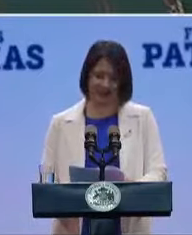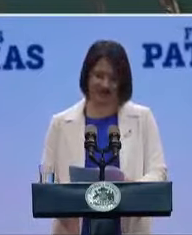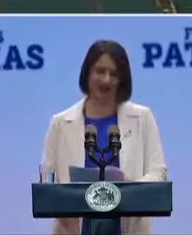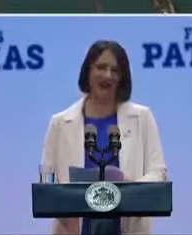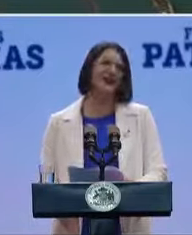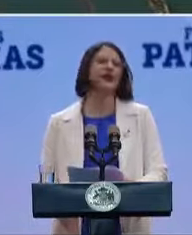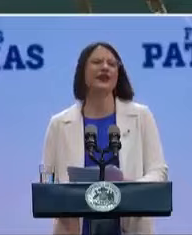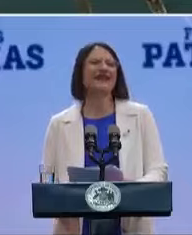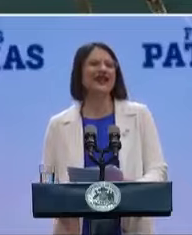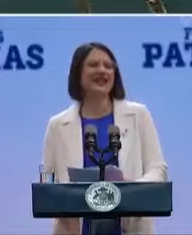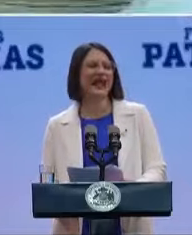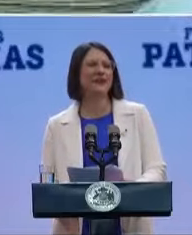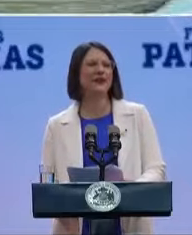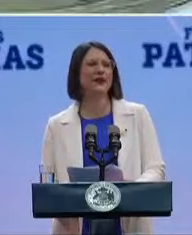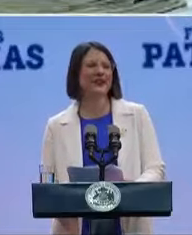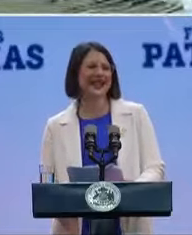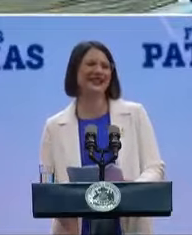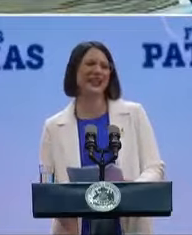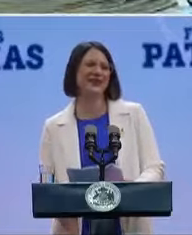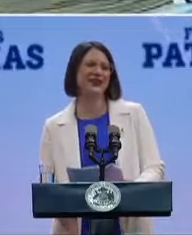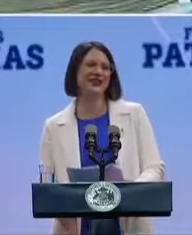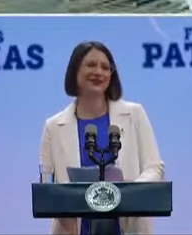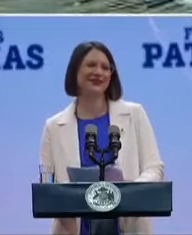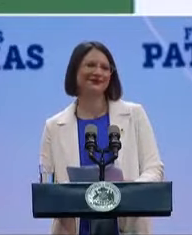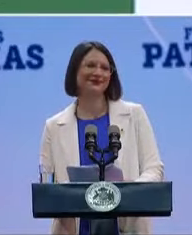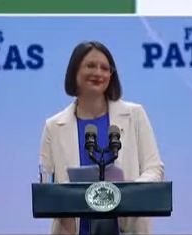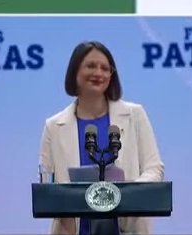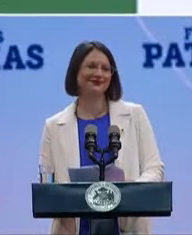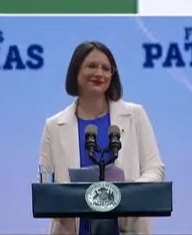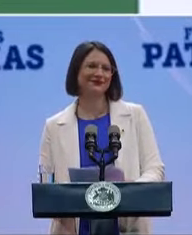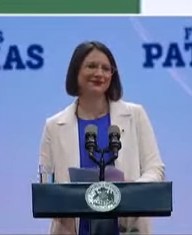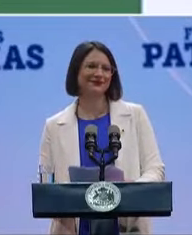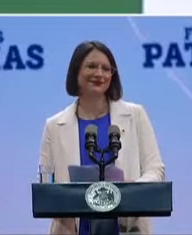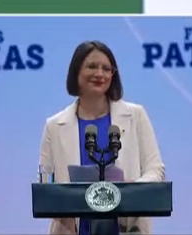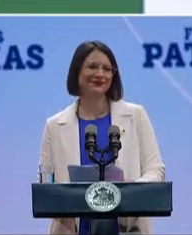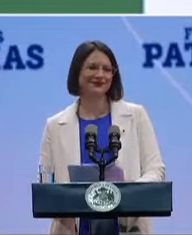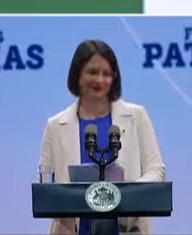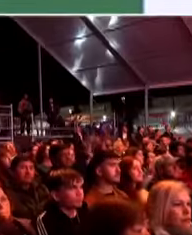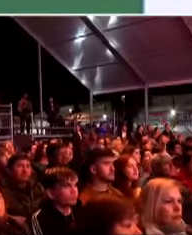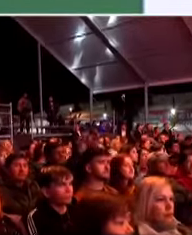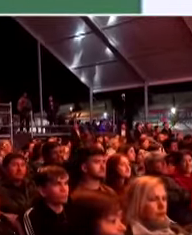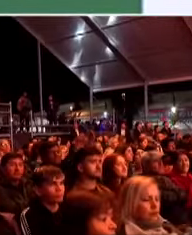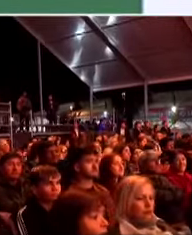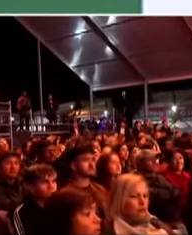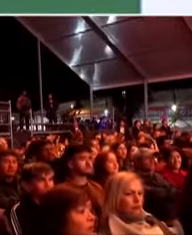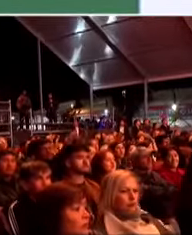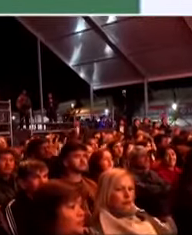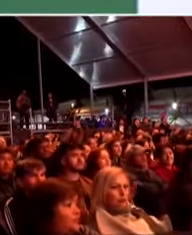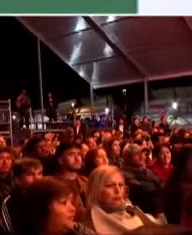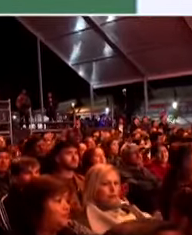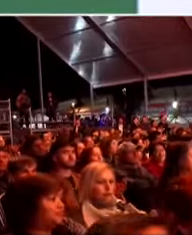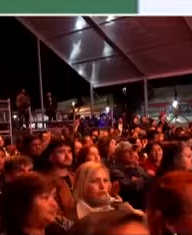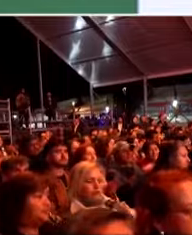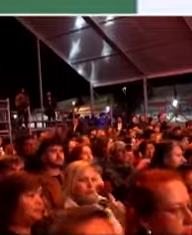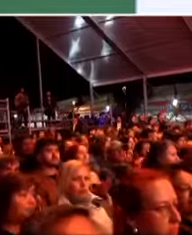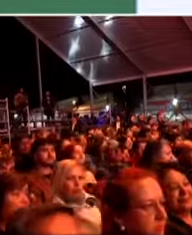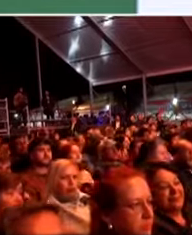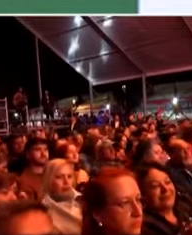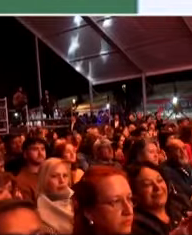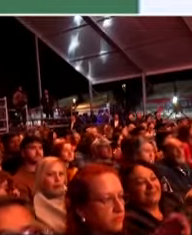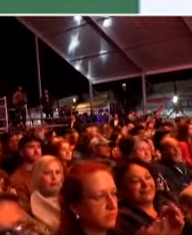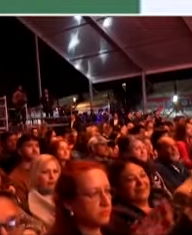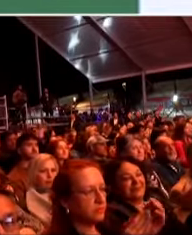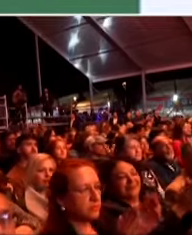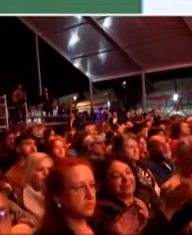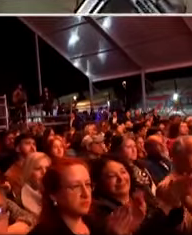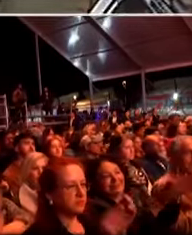la ruta del dinero. ¿Dónde fue a llegar este dinero? ¿Cuál van a ser las investigaciones respecto posiblemente al lavado de este dinero para ingresarlo